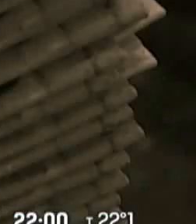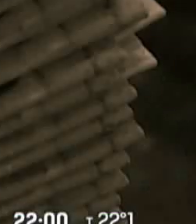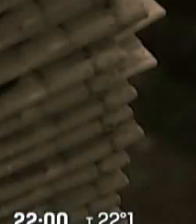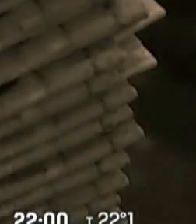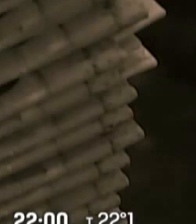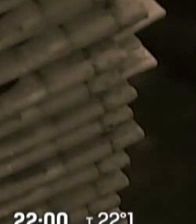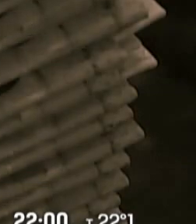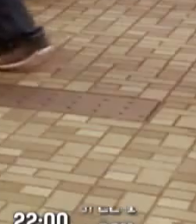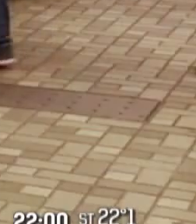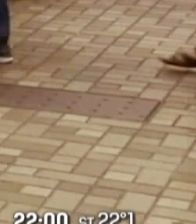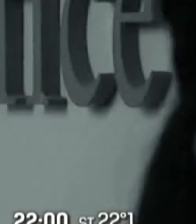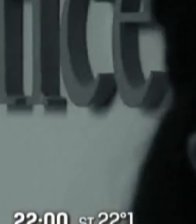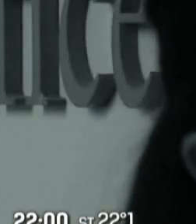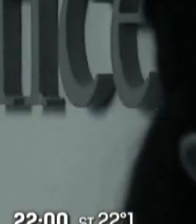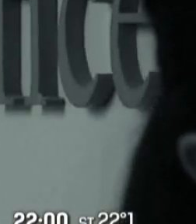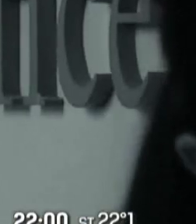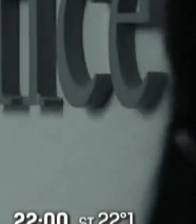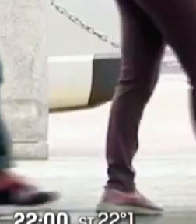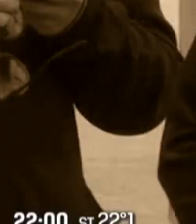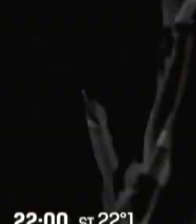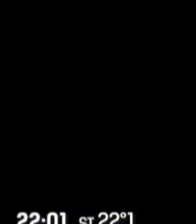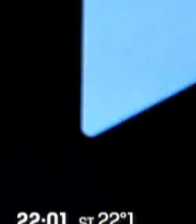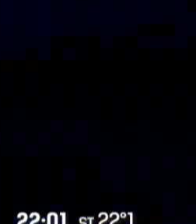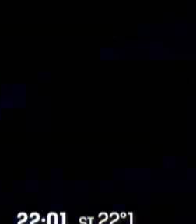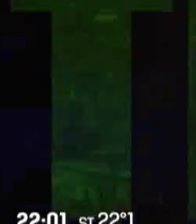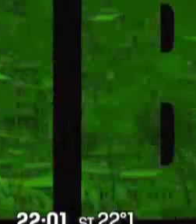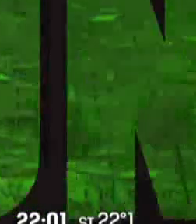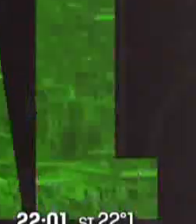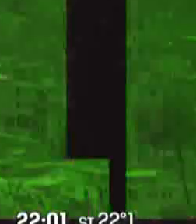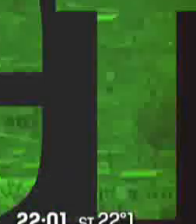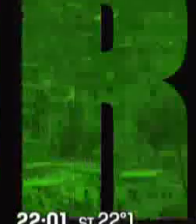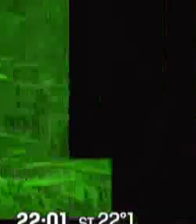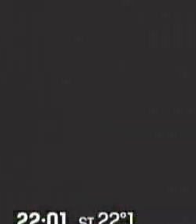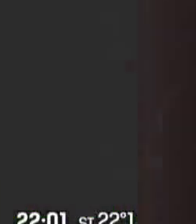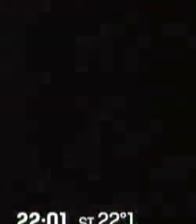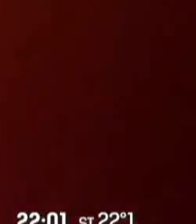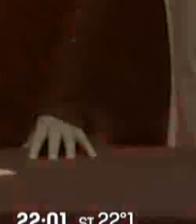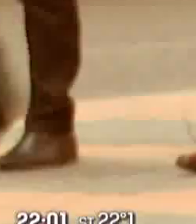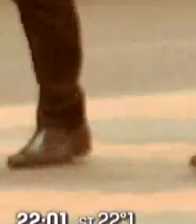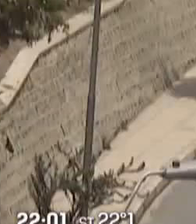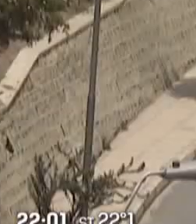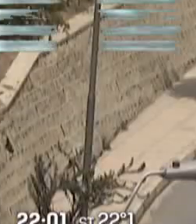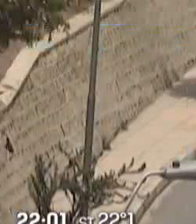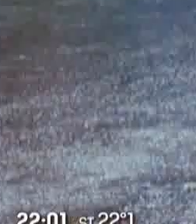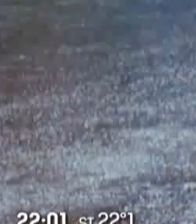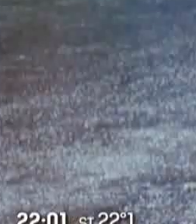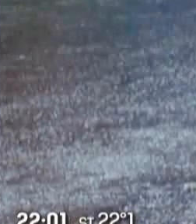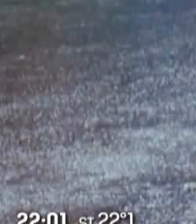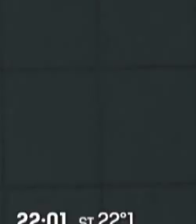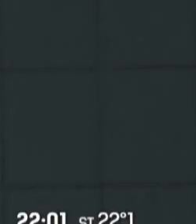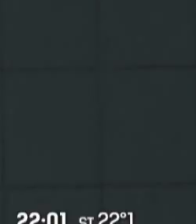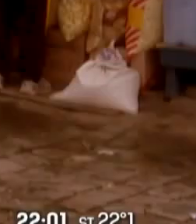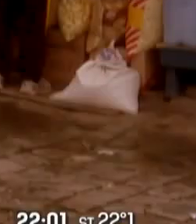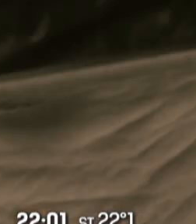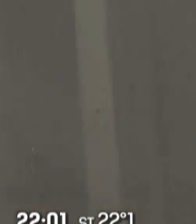contra 59 favorables a Pekín y 5 independientes. Tras más de un mes de crisis, el gobierno transitorio y los movimientos